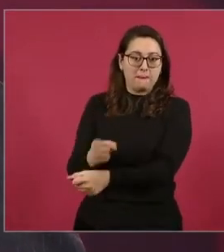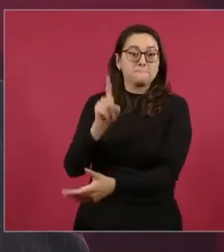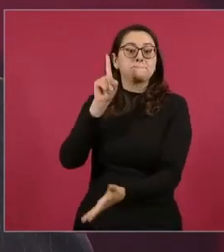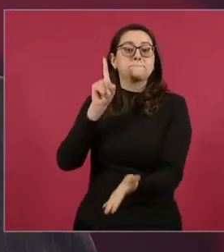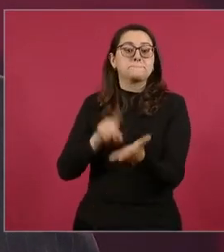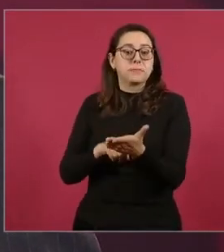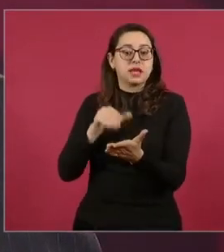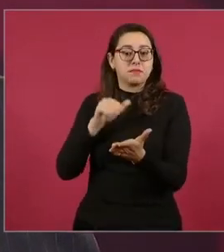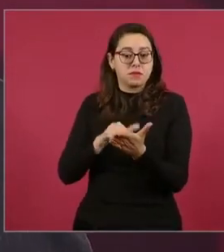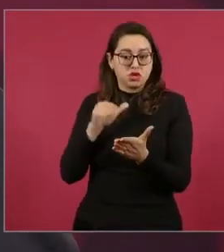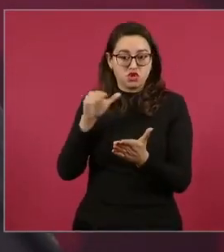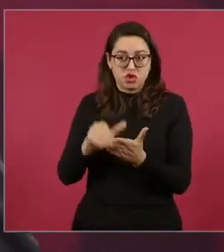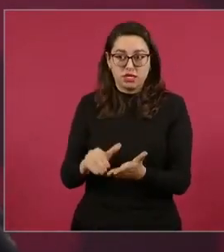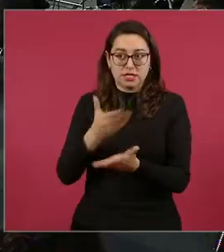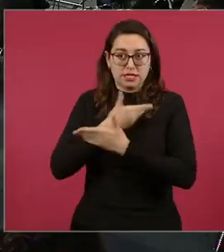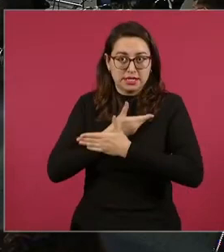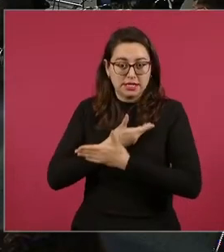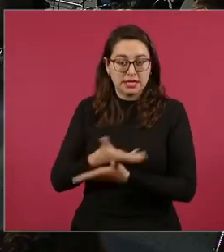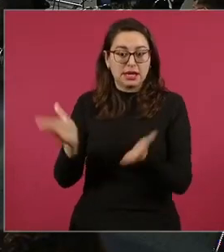como a 20